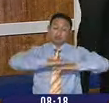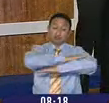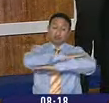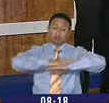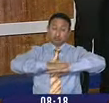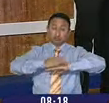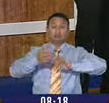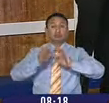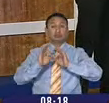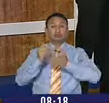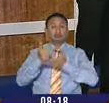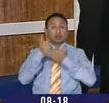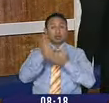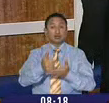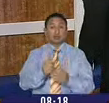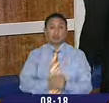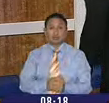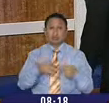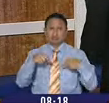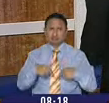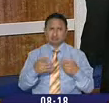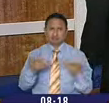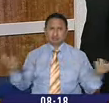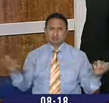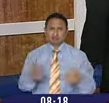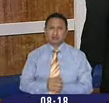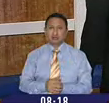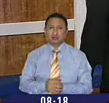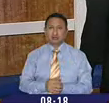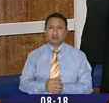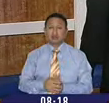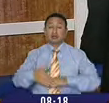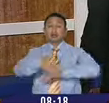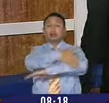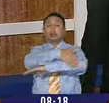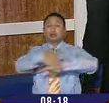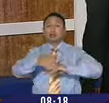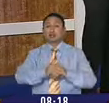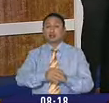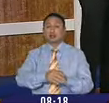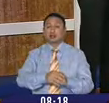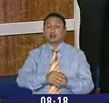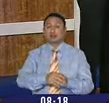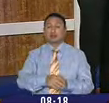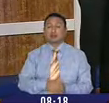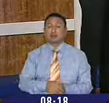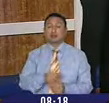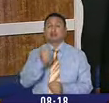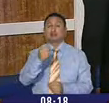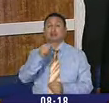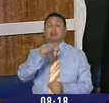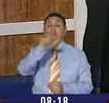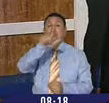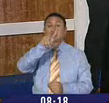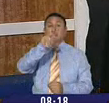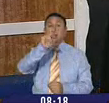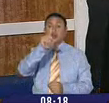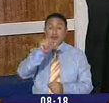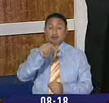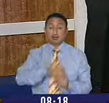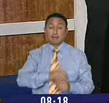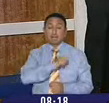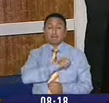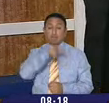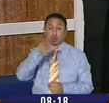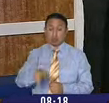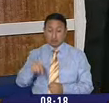bacheo, oiga, ayuda. Ahí hay un contraste de cosas. En la calle, en la República del Salvador, precisamente en la Portugal, están arreglando. Cuando sí,